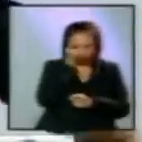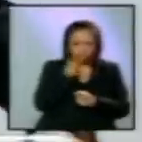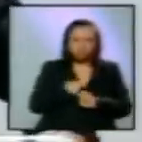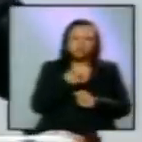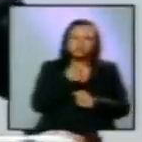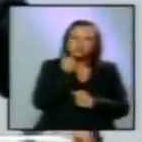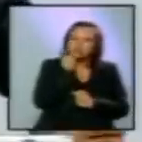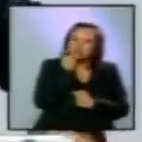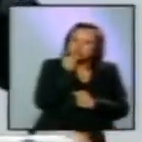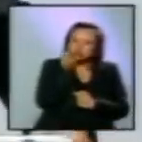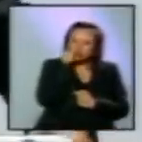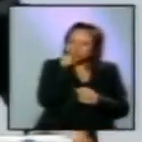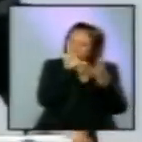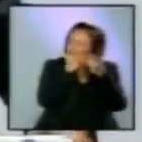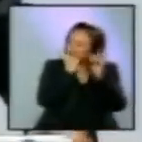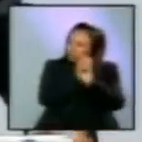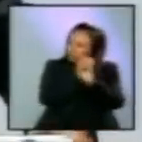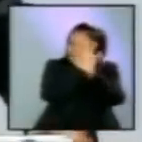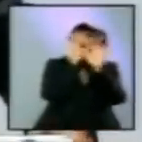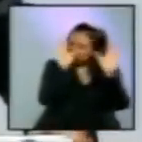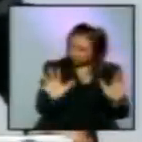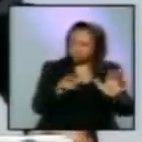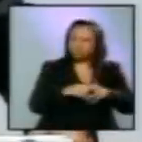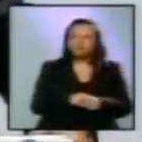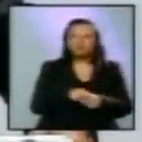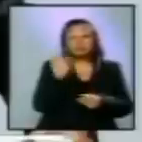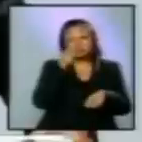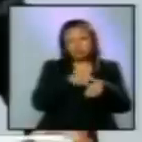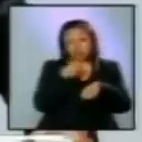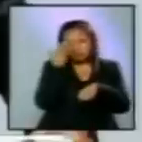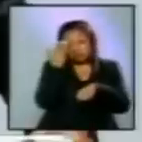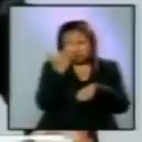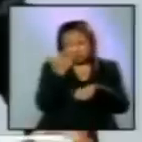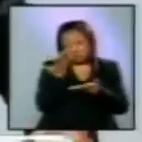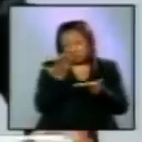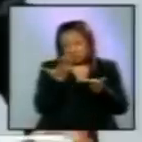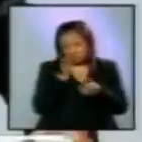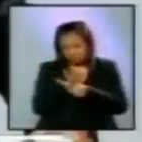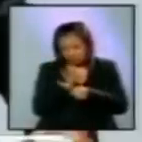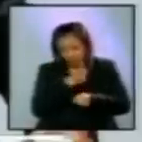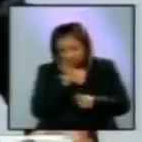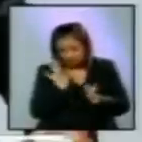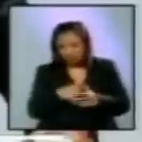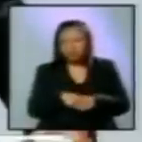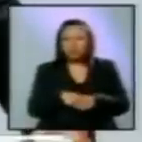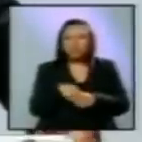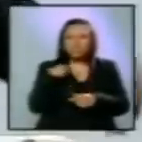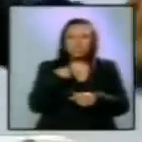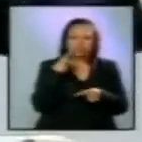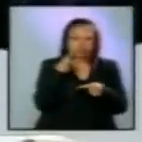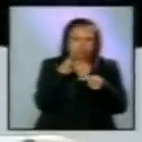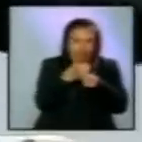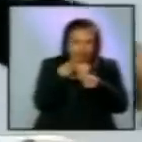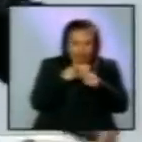quiero ser muy clara y creo que por el tiempo que me queda dejaré mi